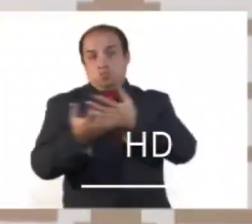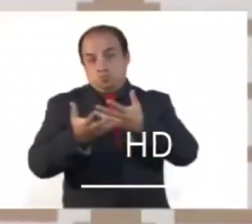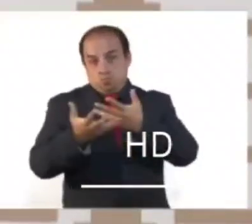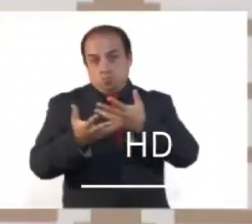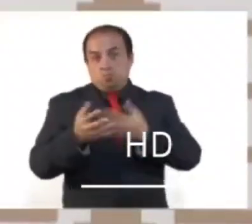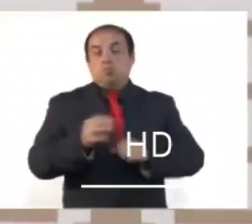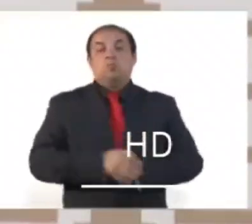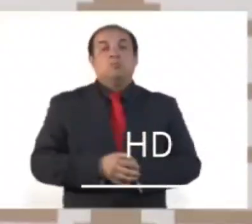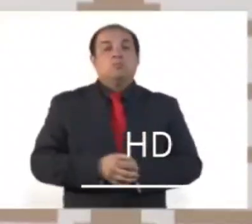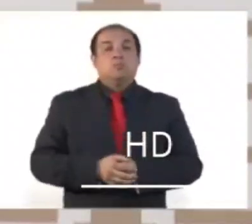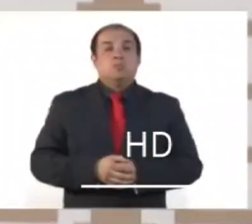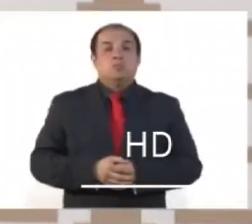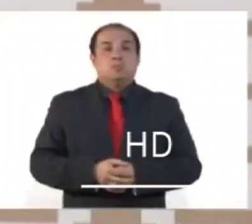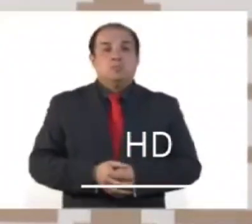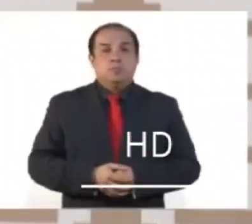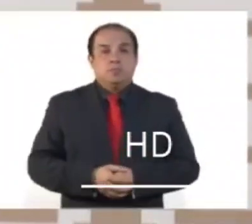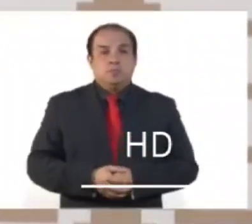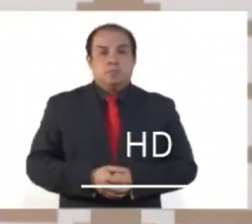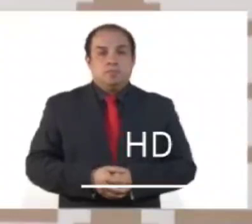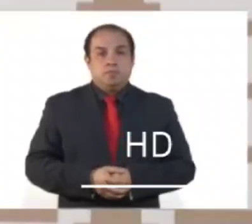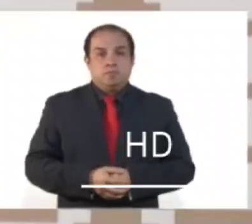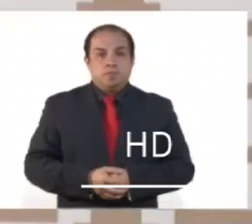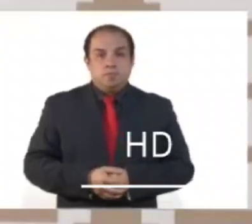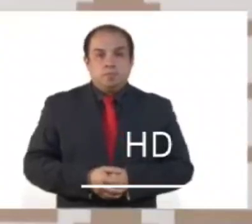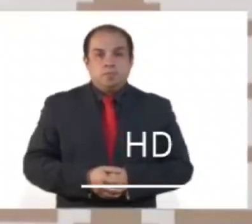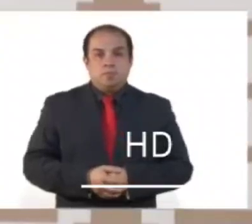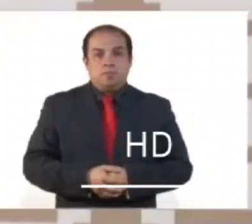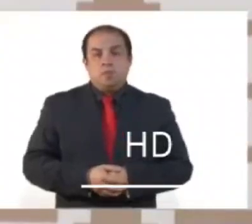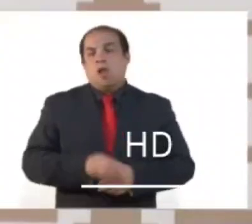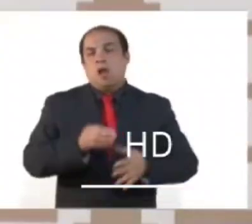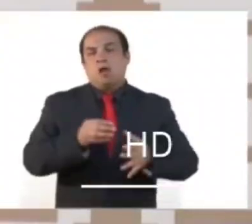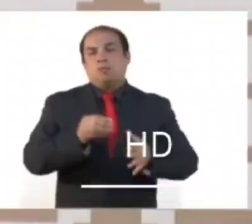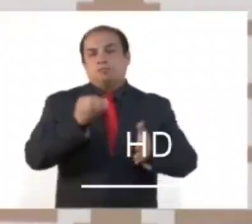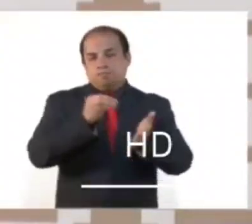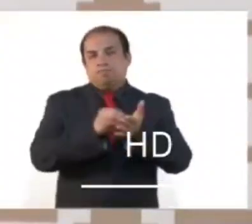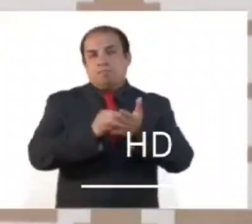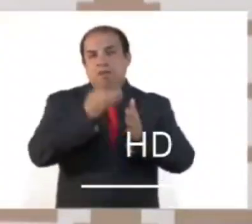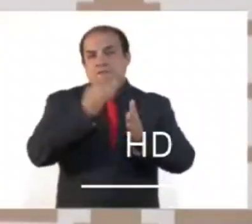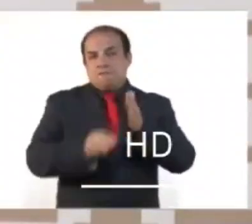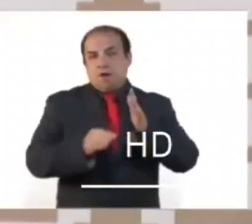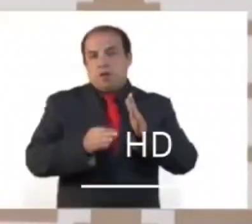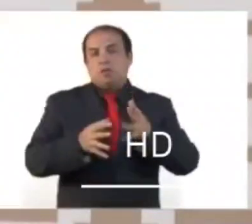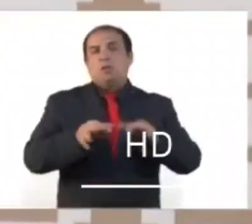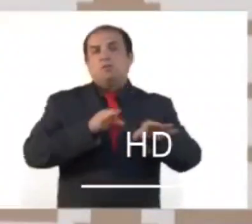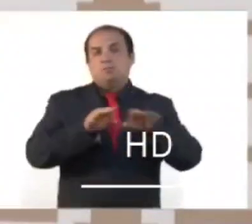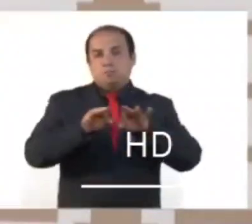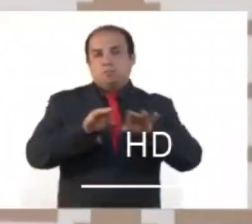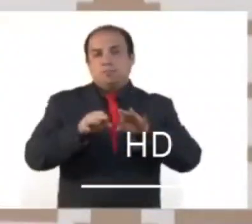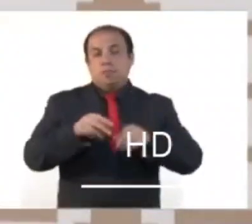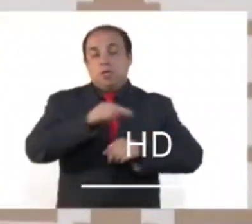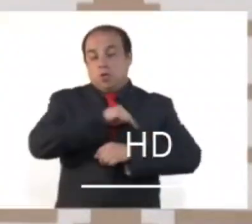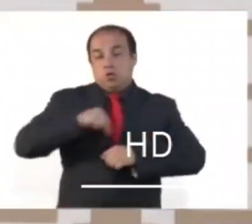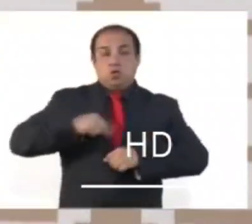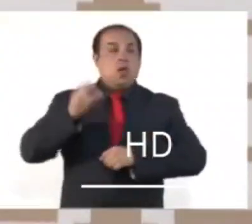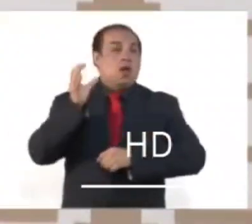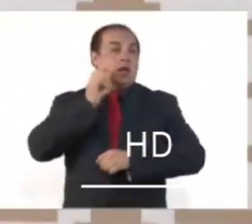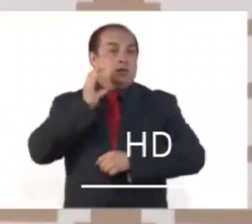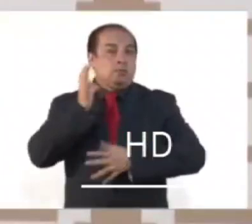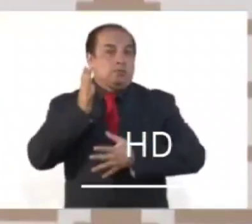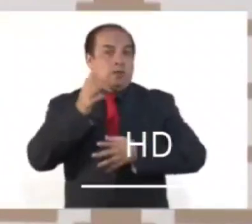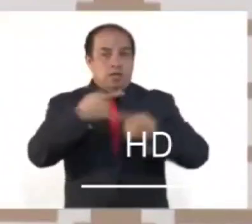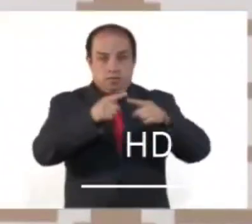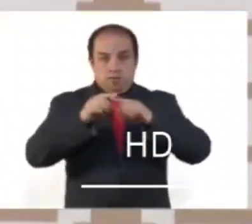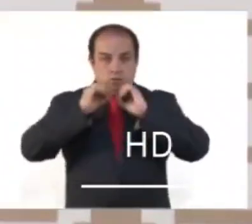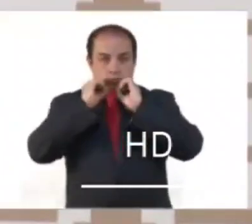bien, creo que todavía hay mucho por hacer y creo que nosotros como cámaras tenemos también